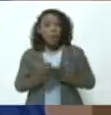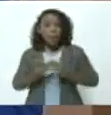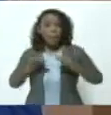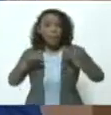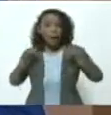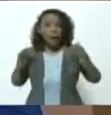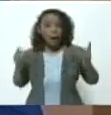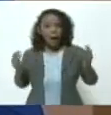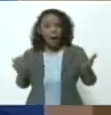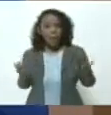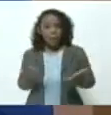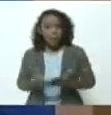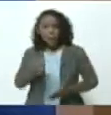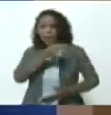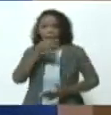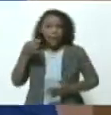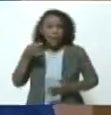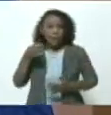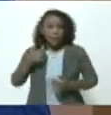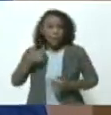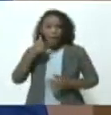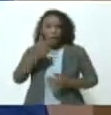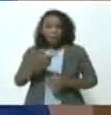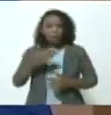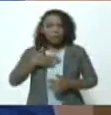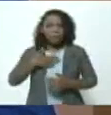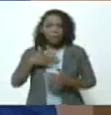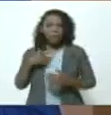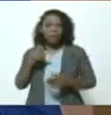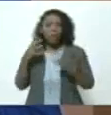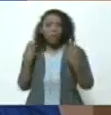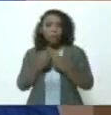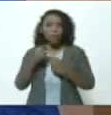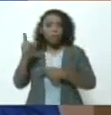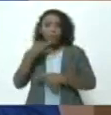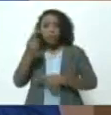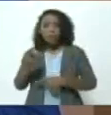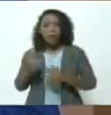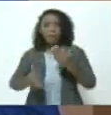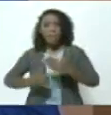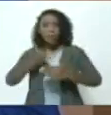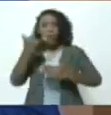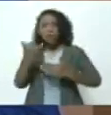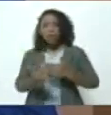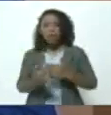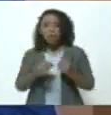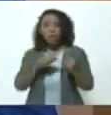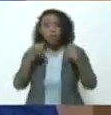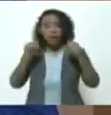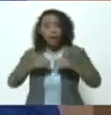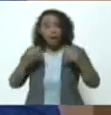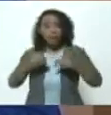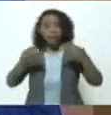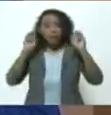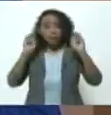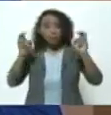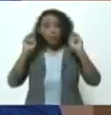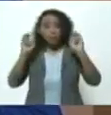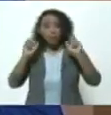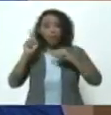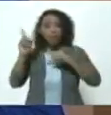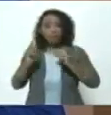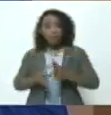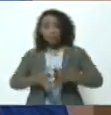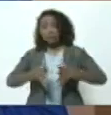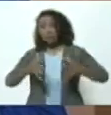es extraordinario. Yo les decía a mis compañeros, una bendición, un proyecto de esta envergadura, de este